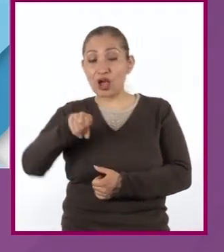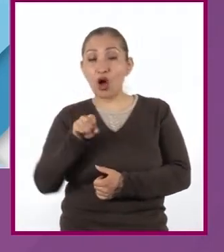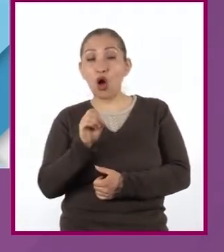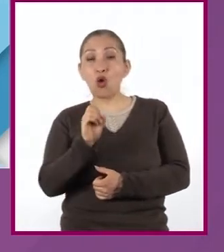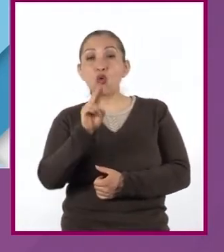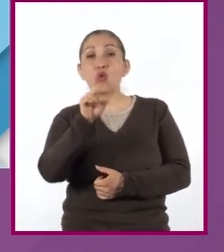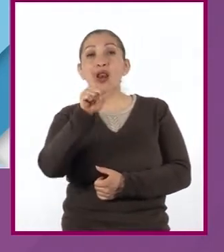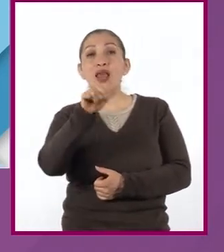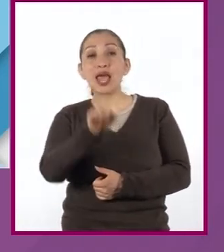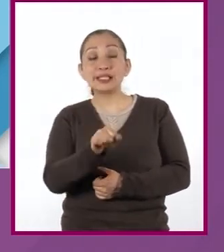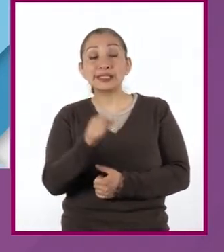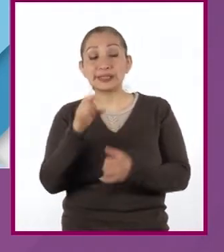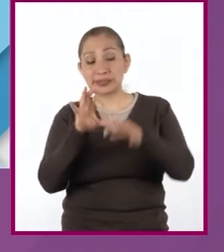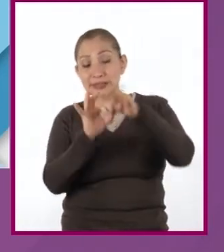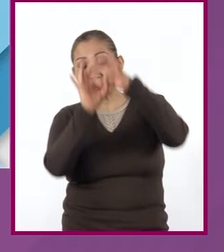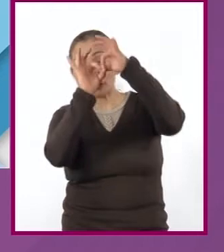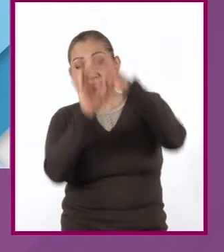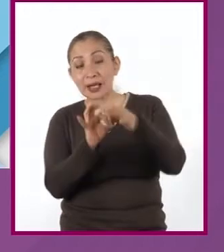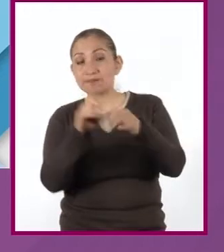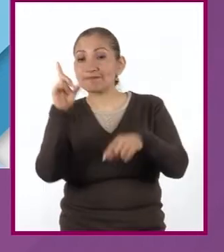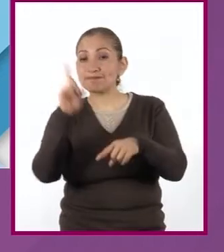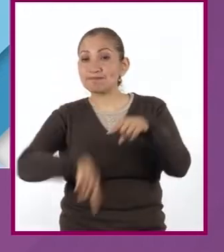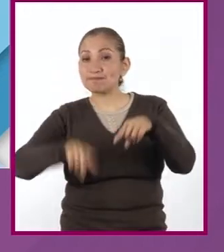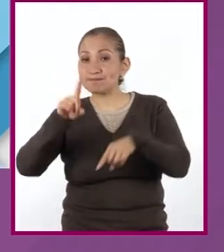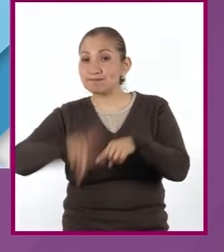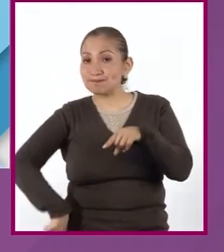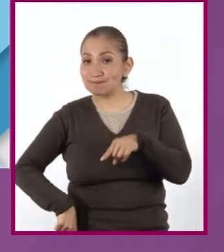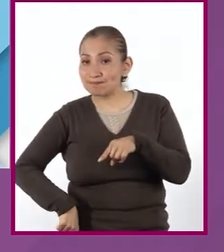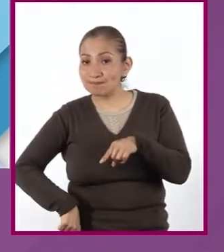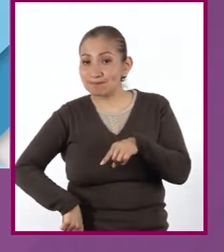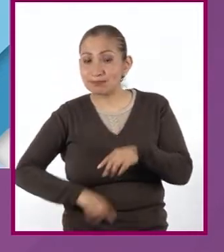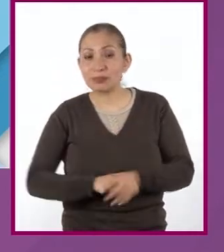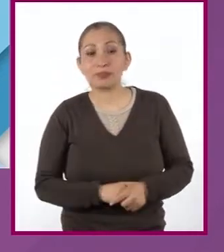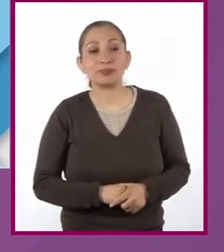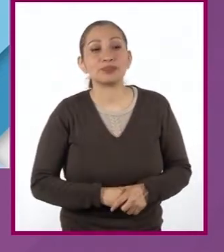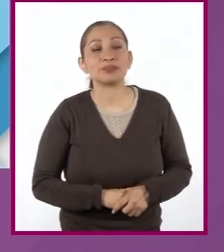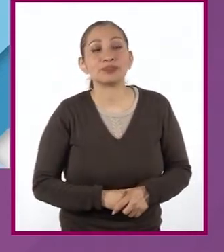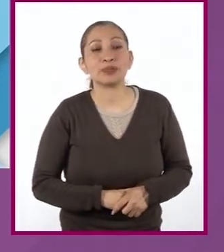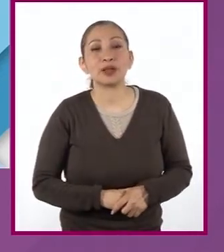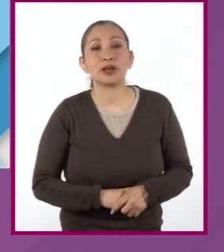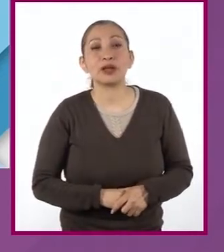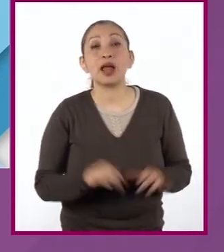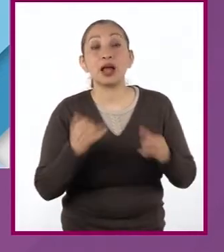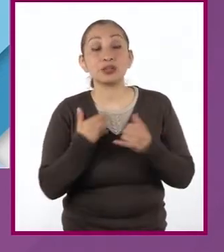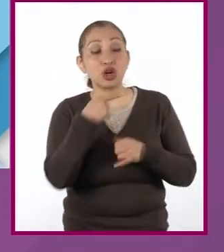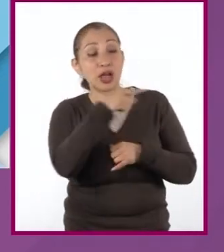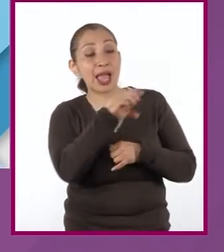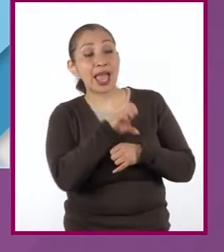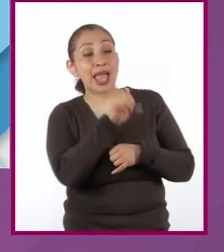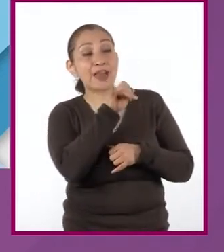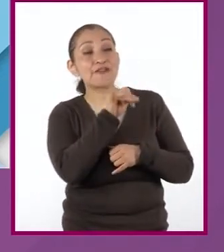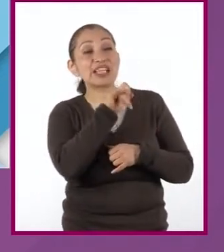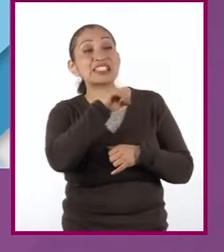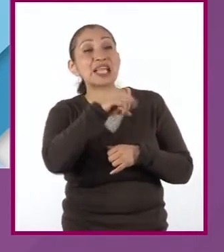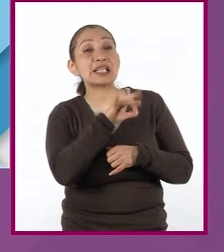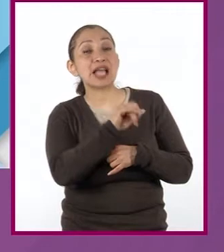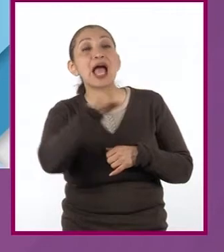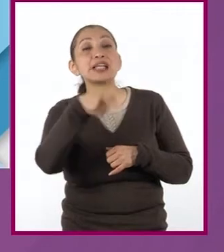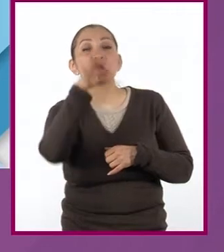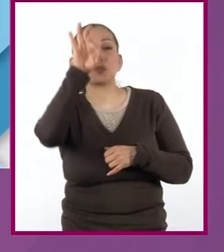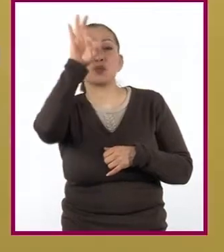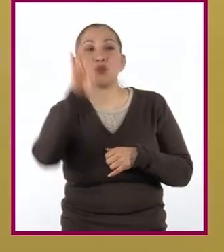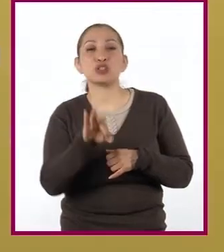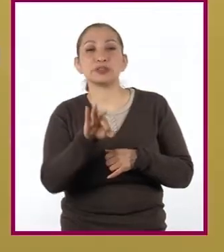podríamos decir que las unidades se anulan. Lo que termina midiendo la eficiencia es un